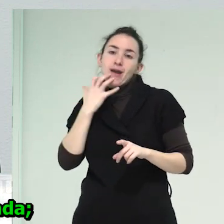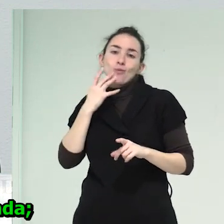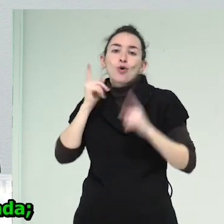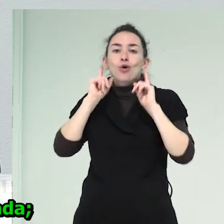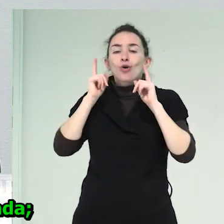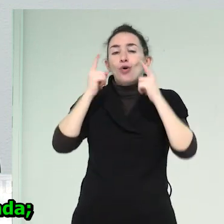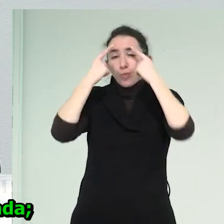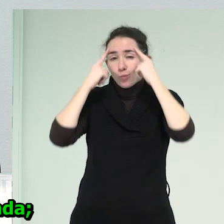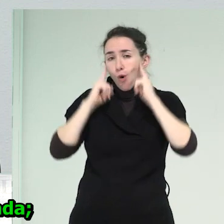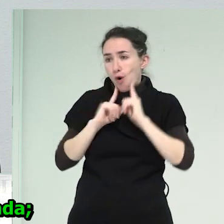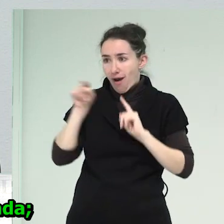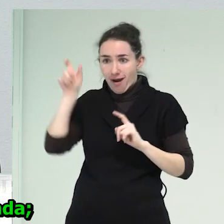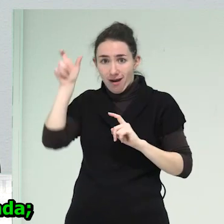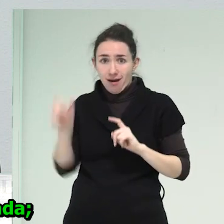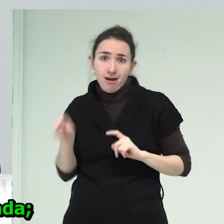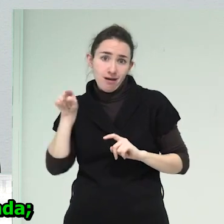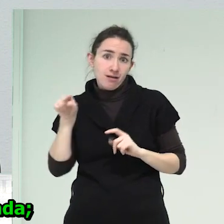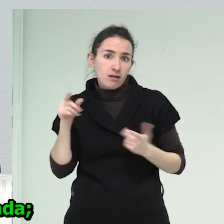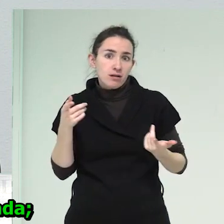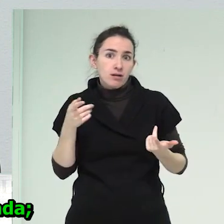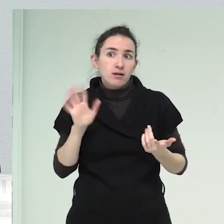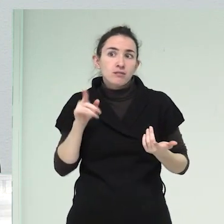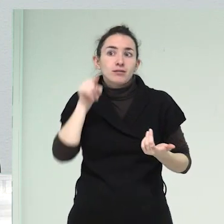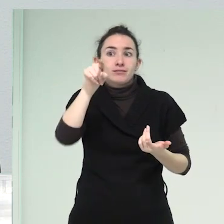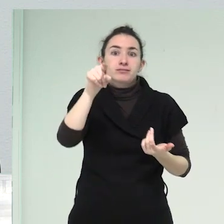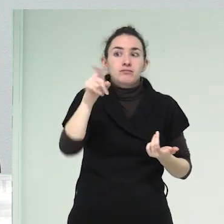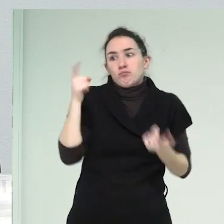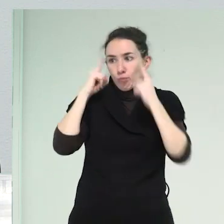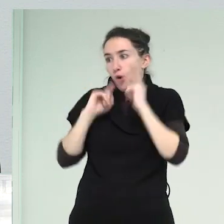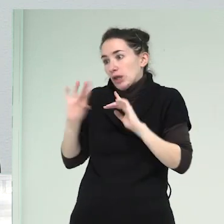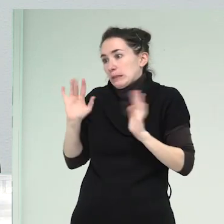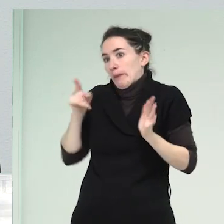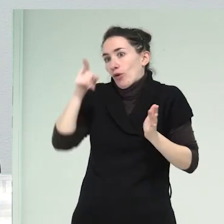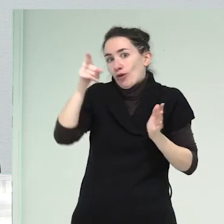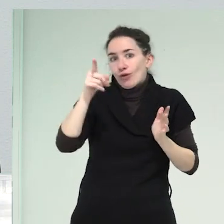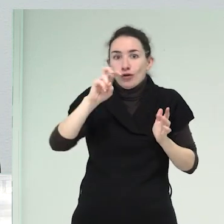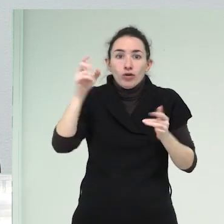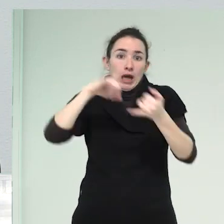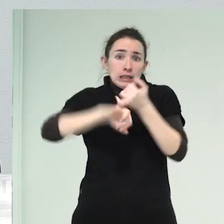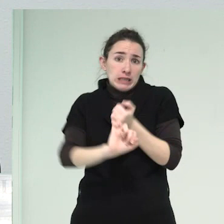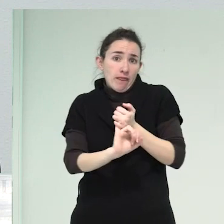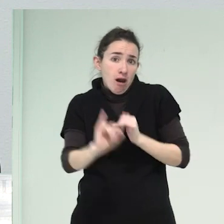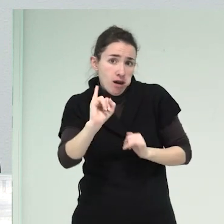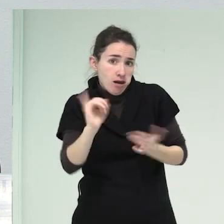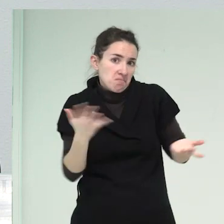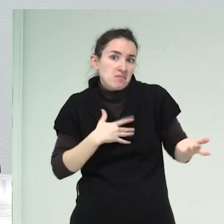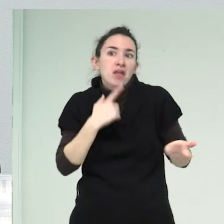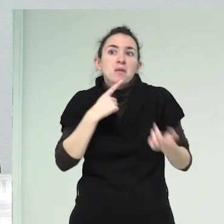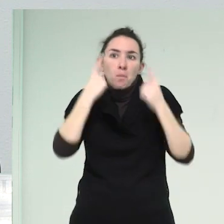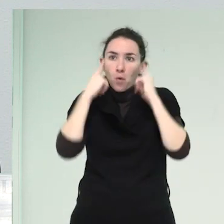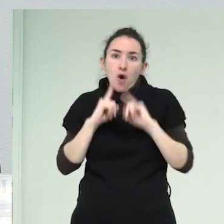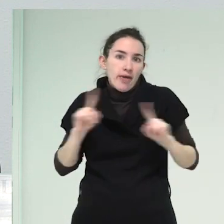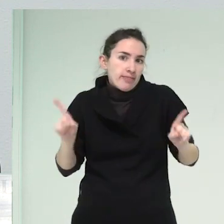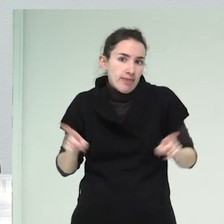Cruz. Sí que era monja, pero Mary Wollstonecraft estaba casada, ¿no? Entonces que no pongamos eso